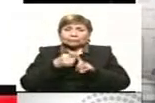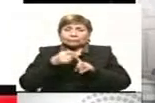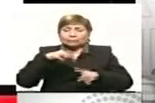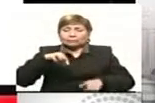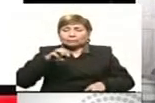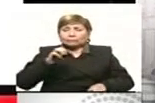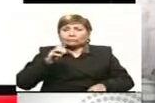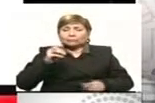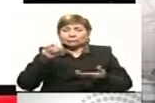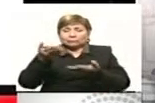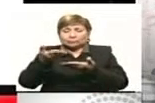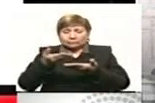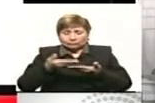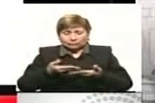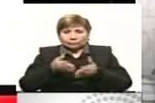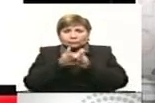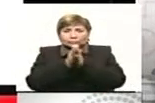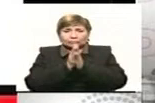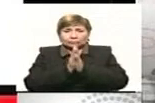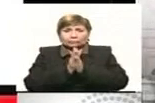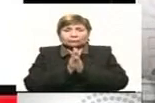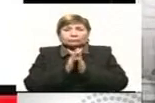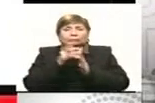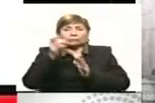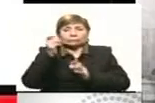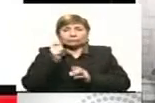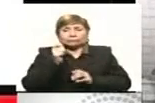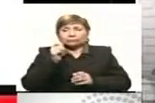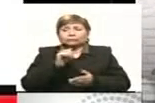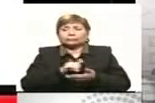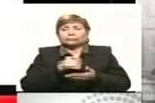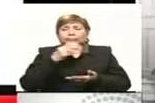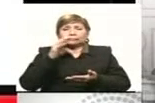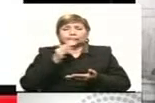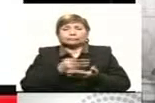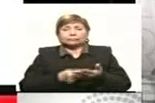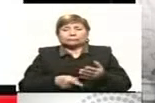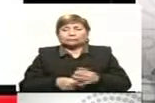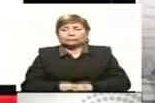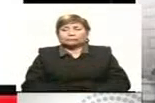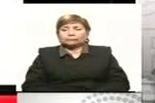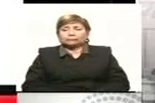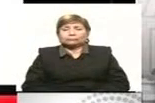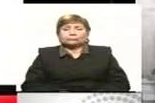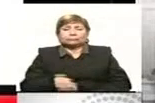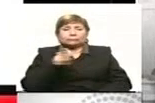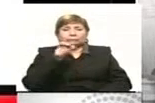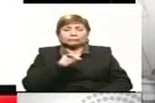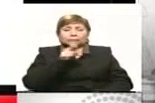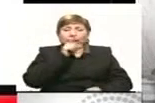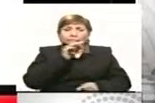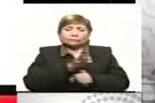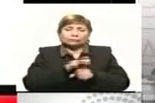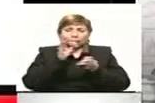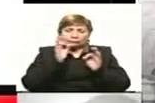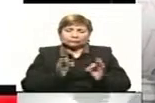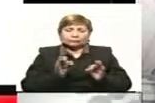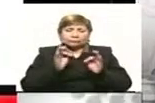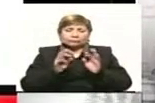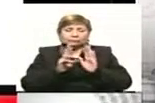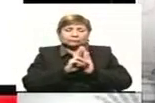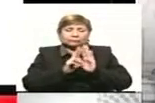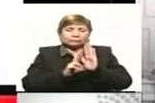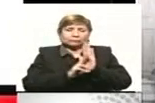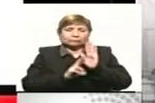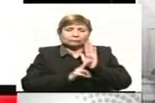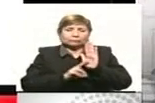decir, recibir las solicitudes de pensiones, el verificar que estas personas cumplen las condiciones establecidas en la ley